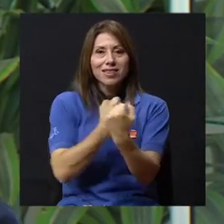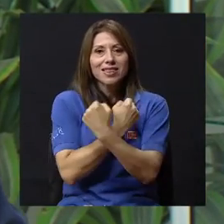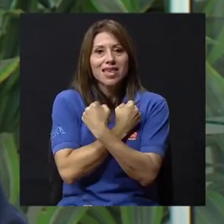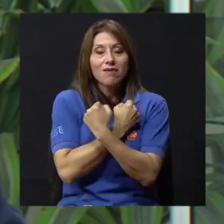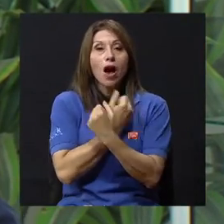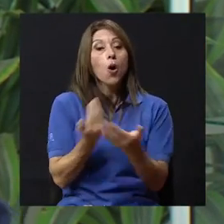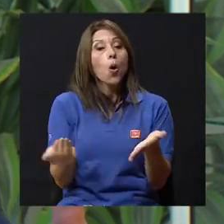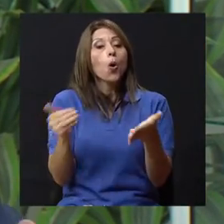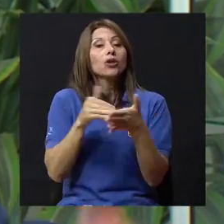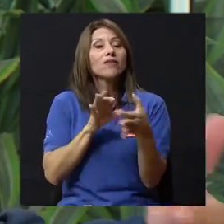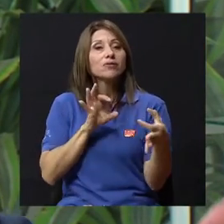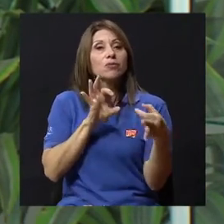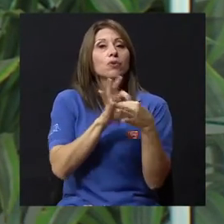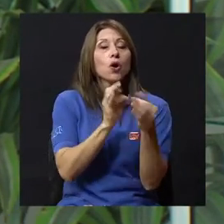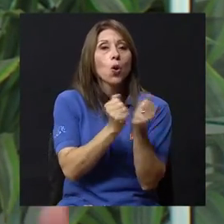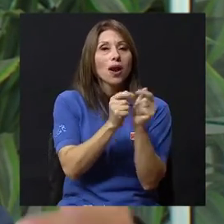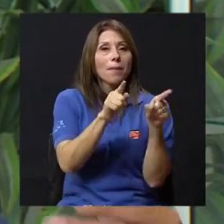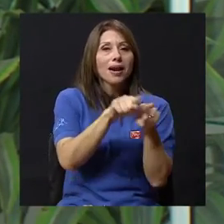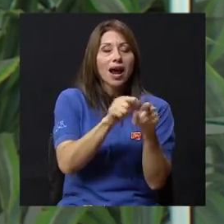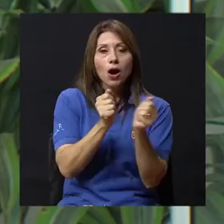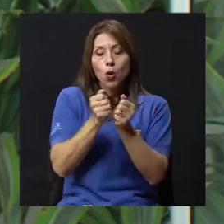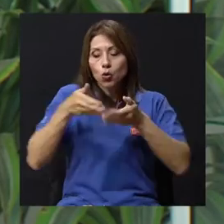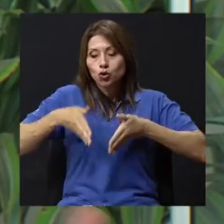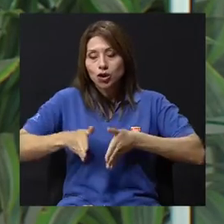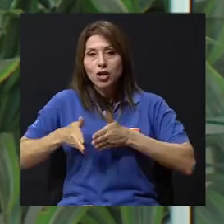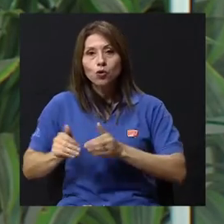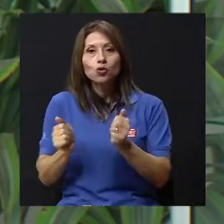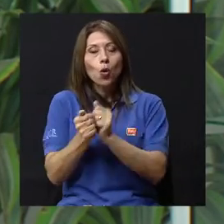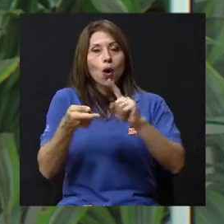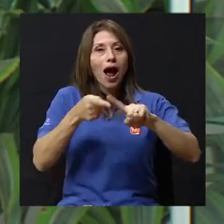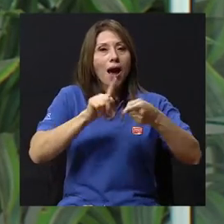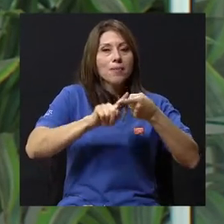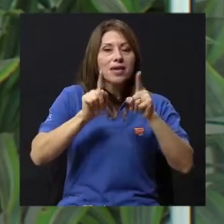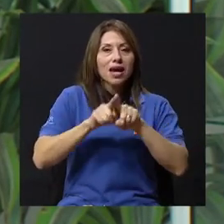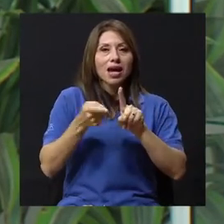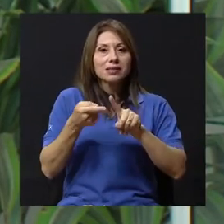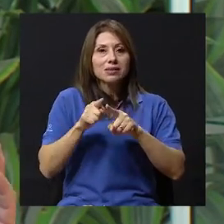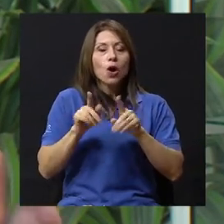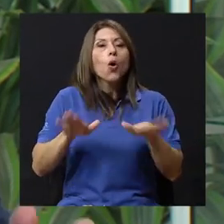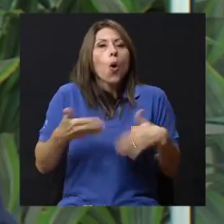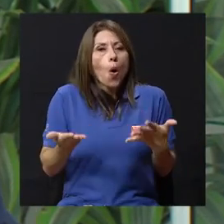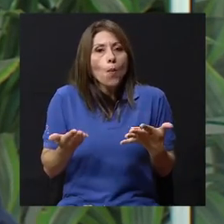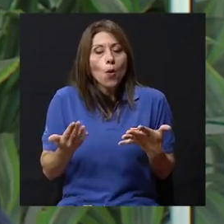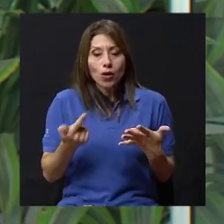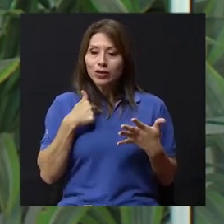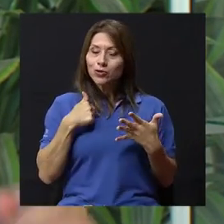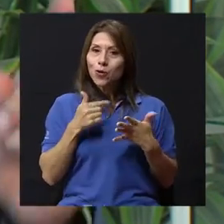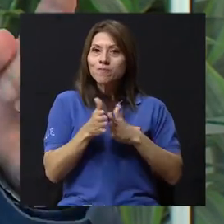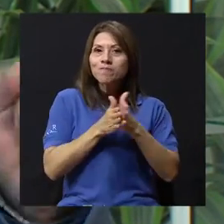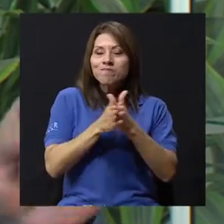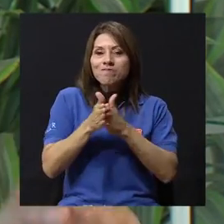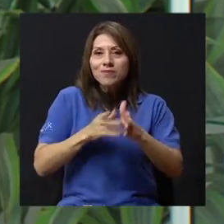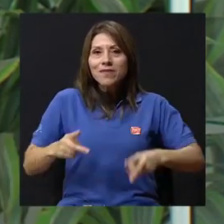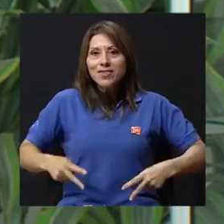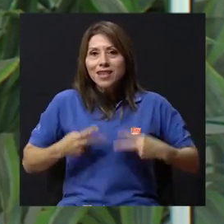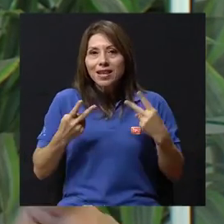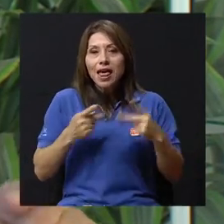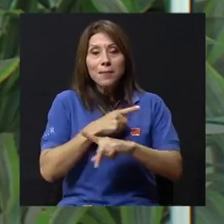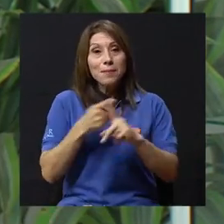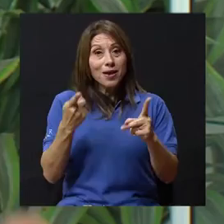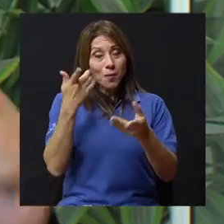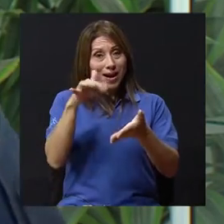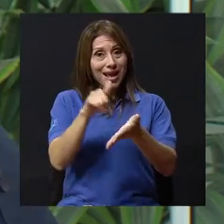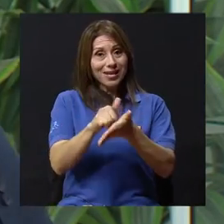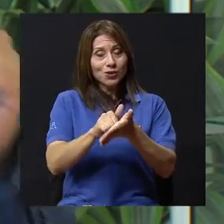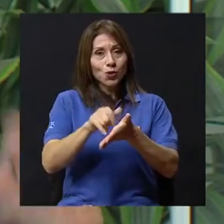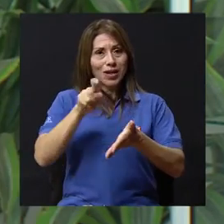pareja? ¿Cómo me vinculo de nuevo con los hijos? ¿Con amigos? ¿Con amigas? En una perspectiva de vitalidad. Pero para eso